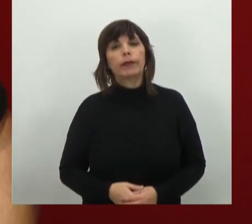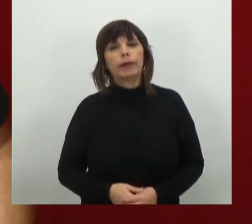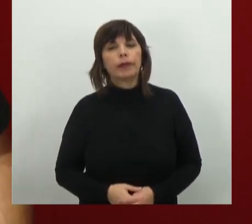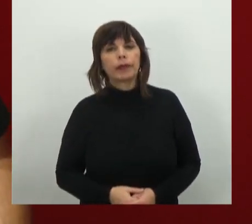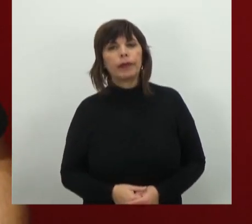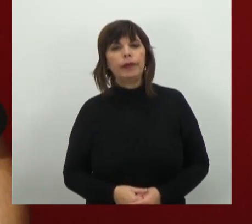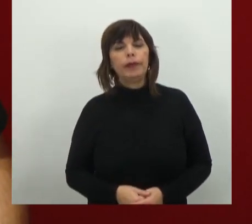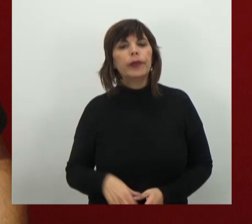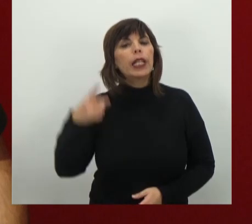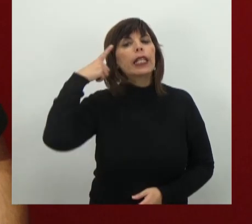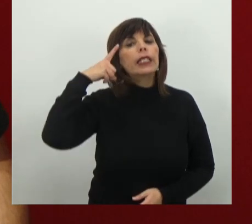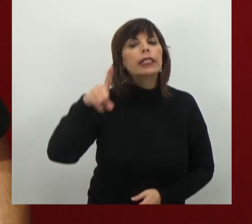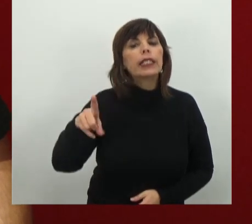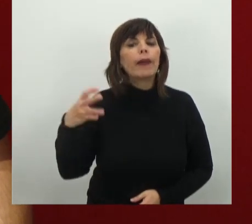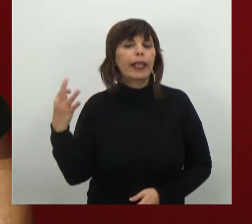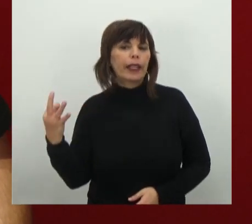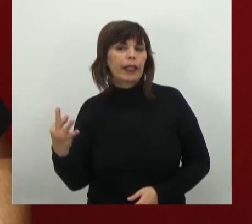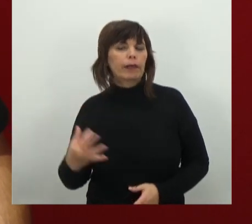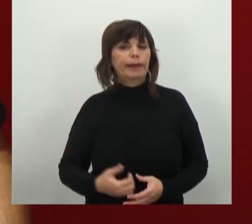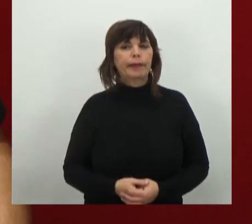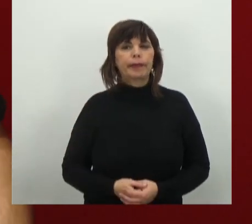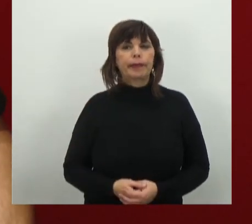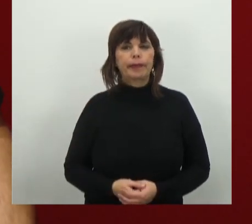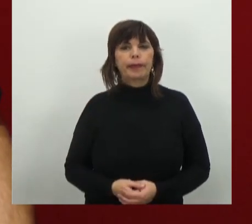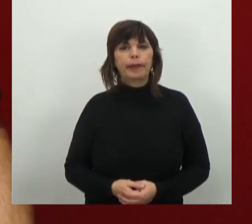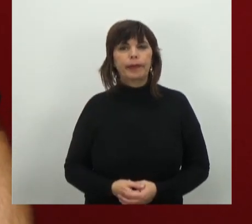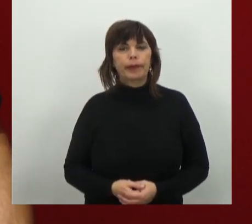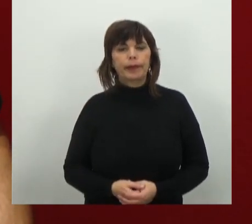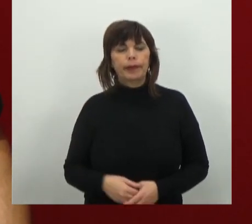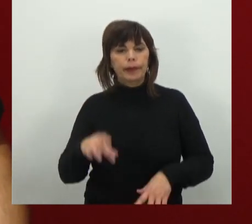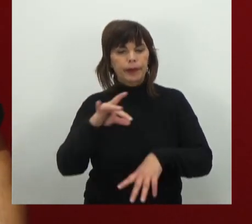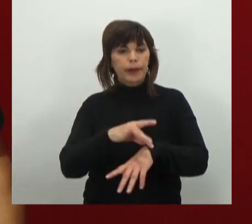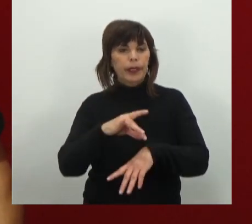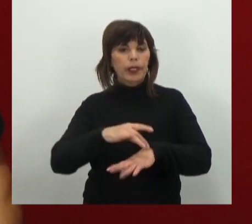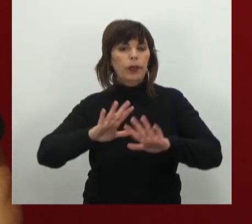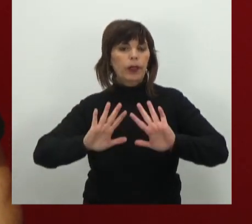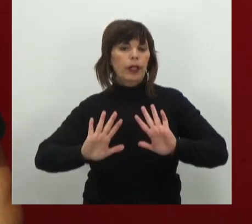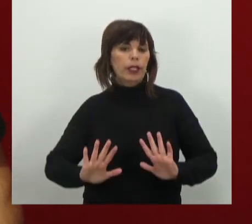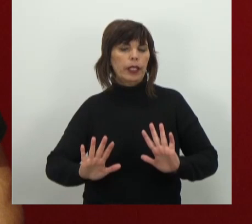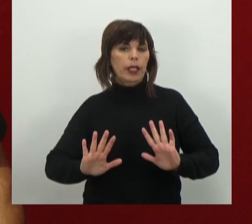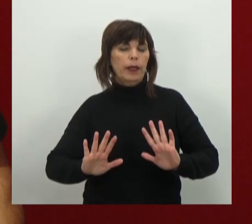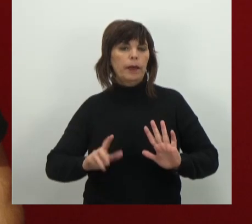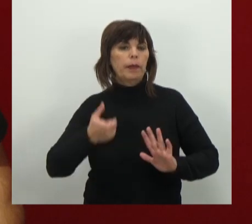Porque tienes que saber una cosa, que cuando dice la Biblia en Lucas 10, versículo 40,